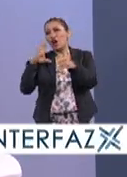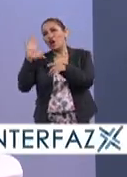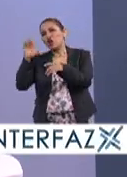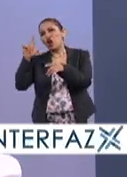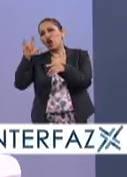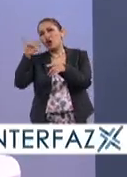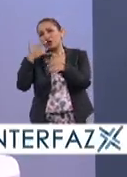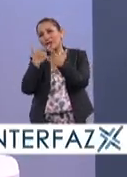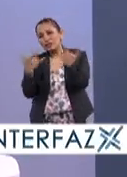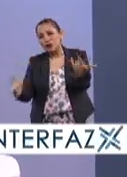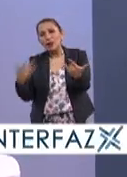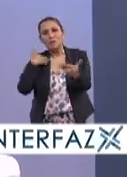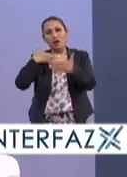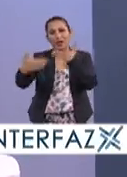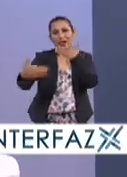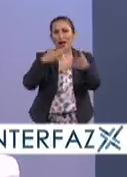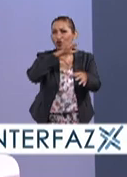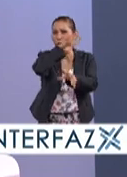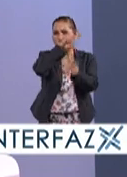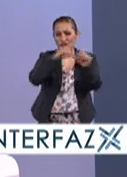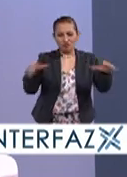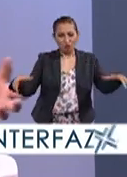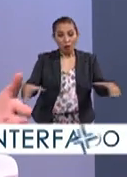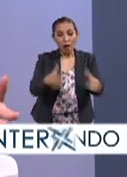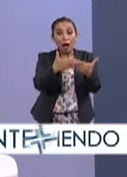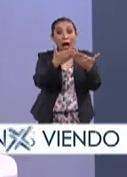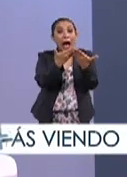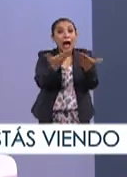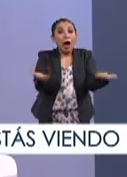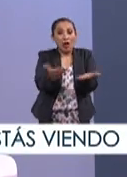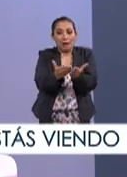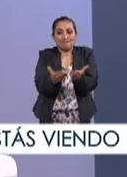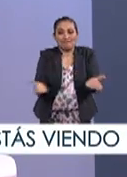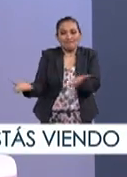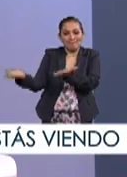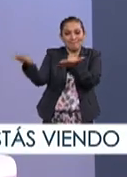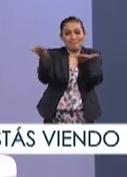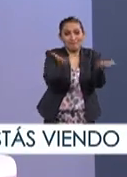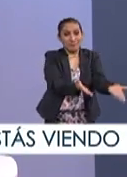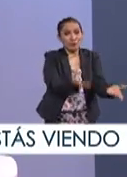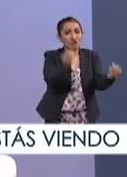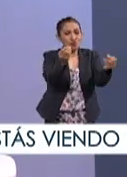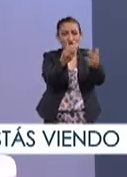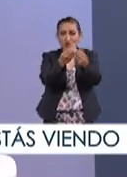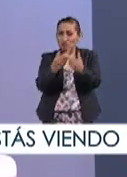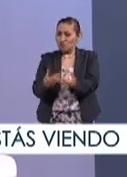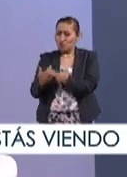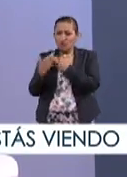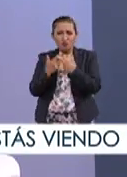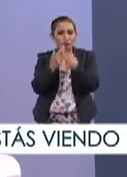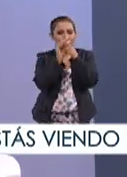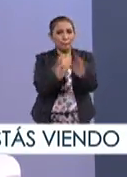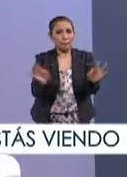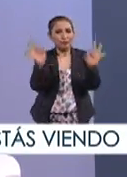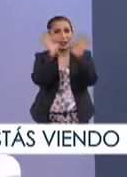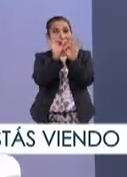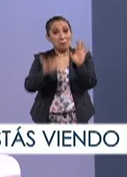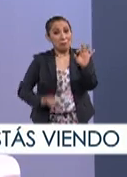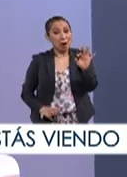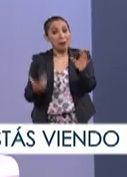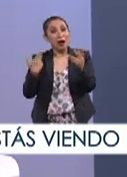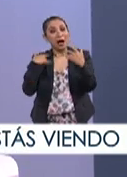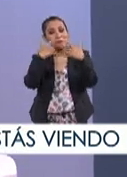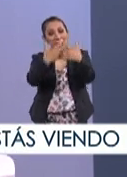por supuesto de la modernidad mexicana. Abre sus puertas a pues una cantidad muy importante e interesante